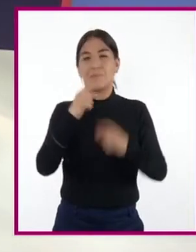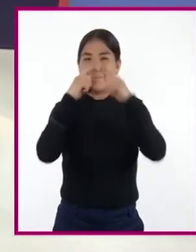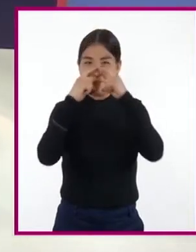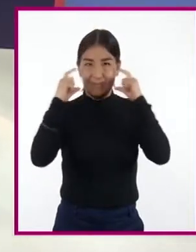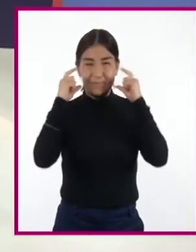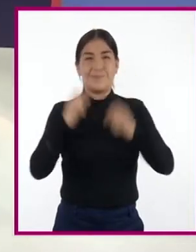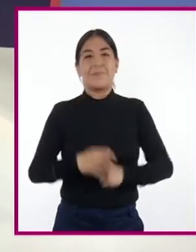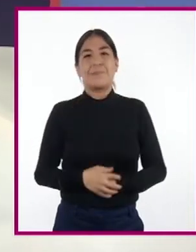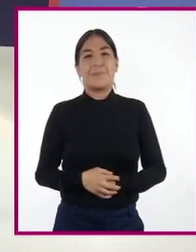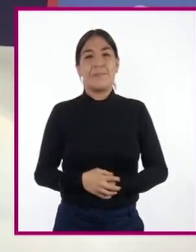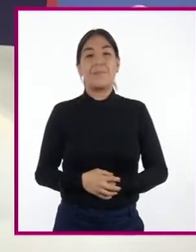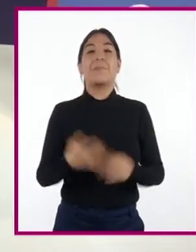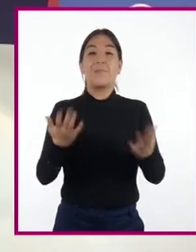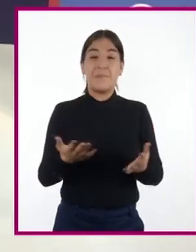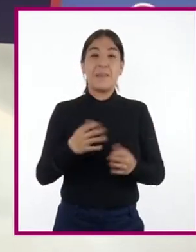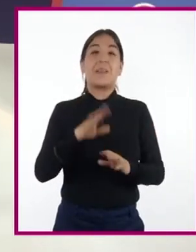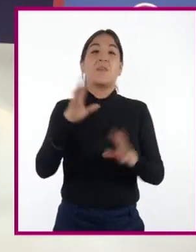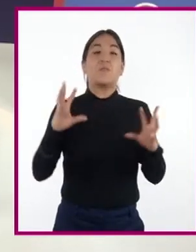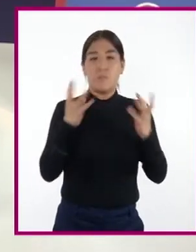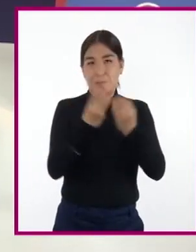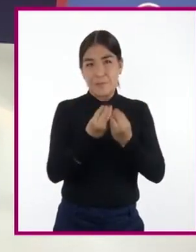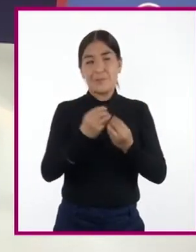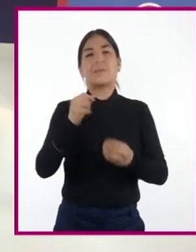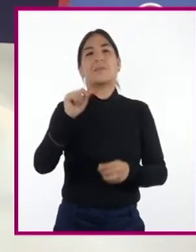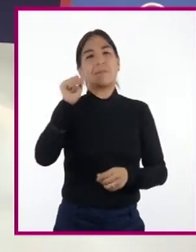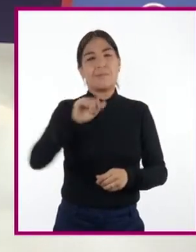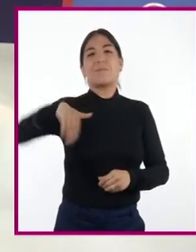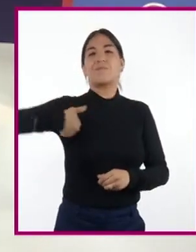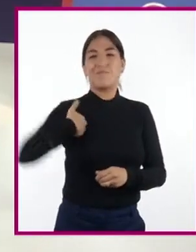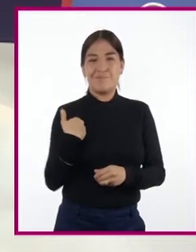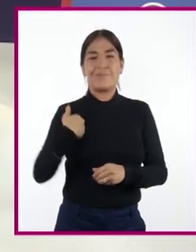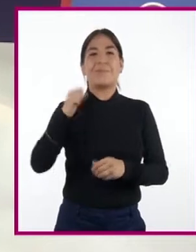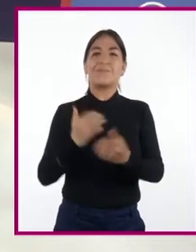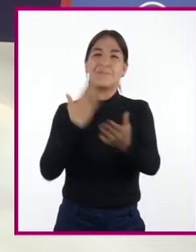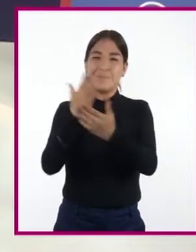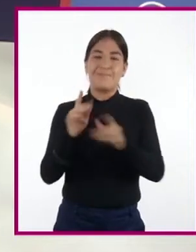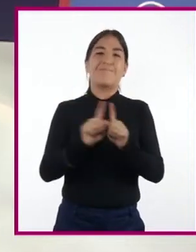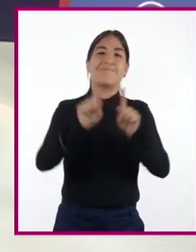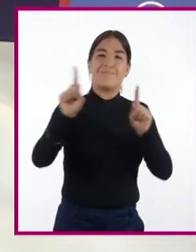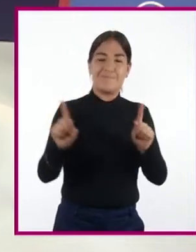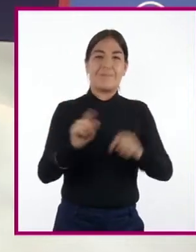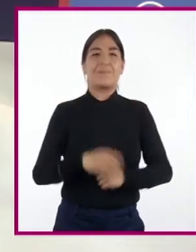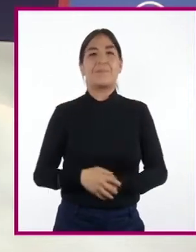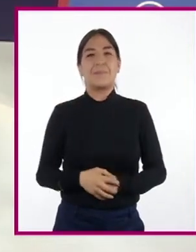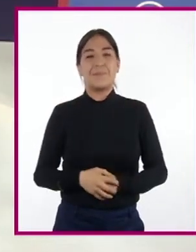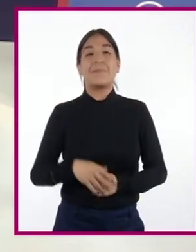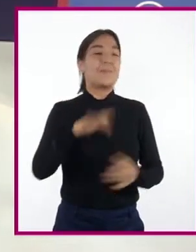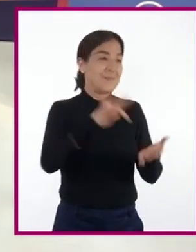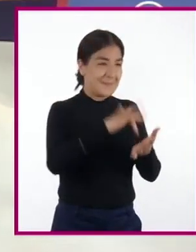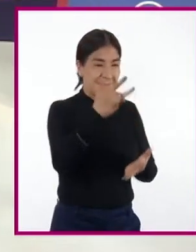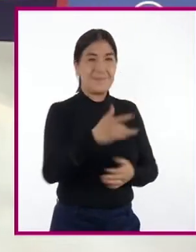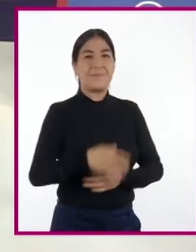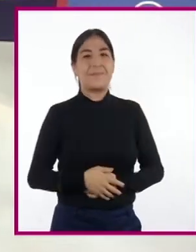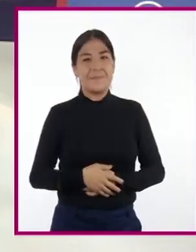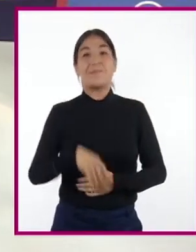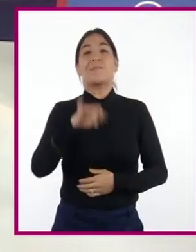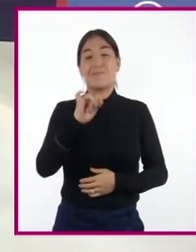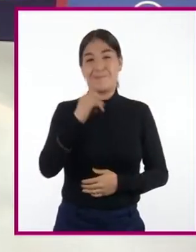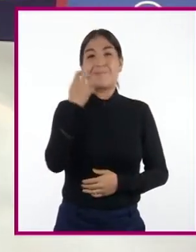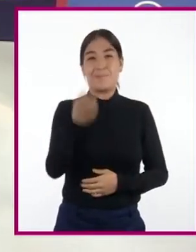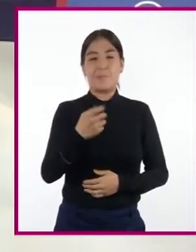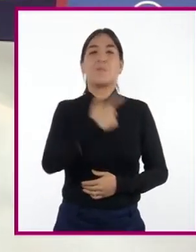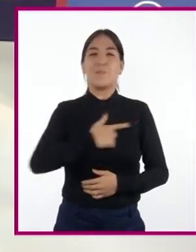y boca. Y, aunque estemos juntos, guardar y pedir la sana distancia. Gracias. Efectivamente,